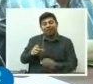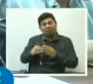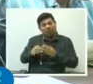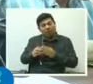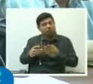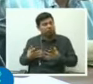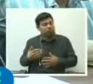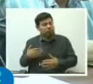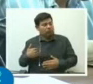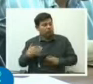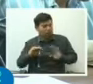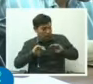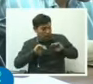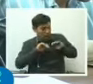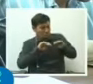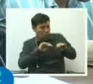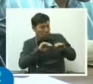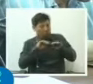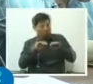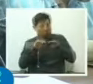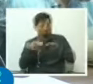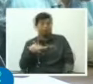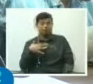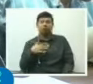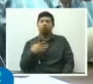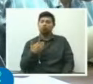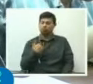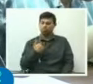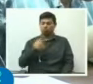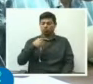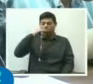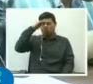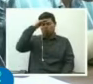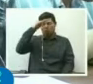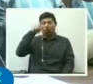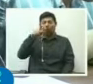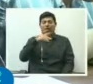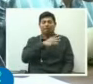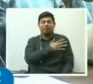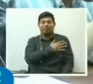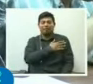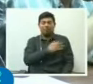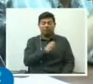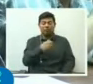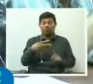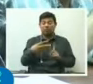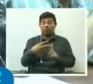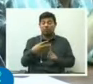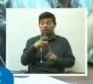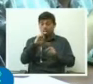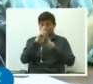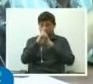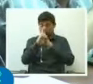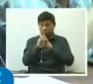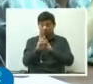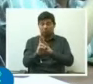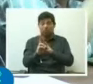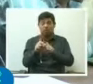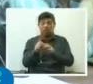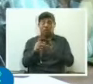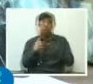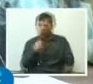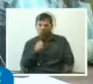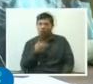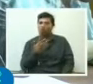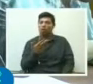recolectar cama, lo que sea, y de alguna forma llega confianza y fe y respeto también al trabajo que están realizando. Así que ellos